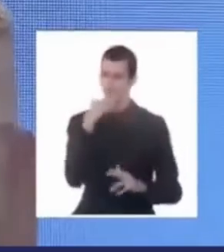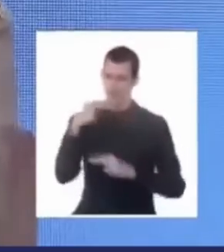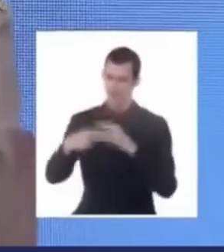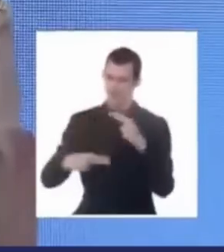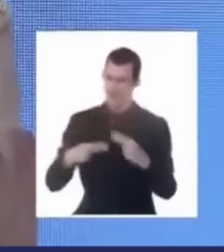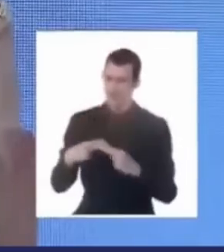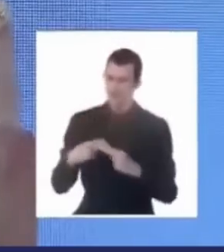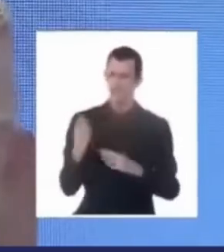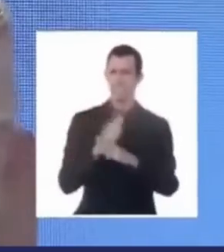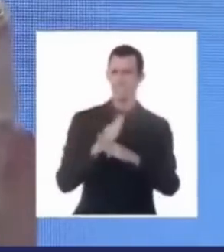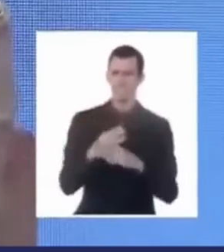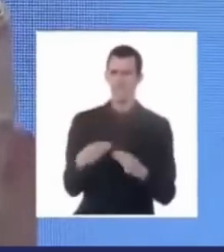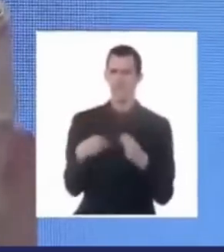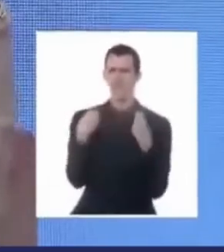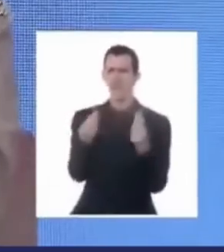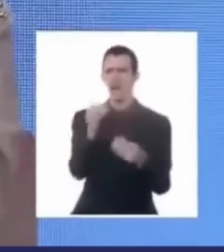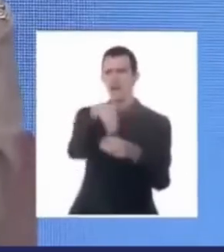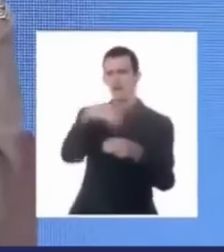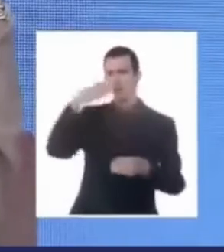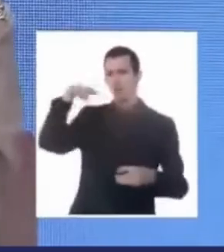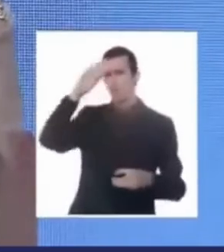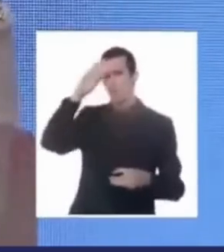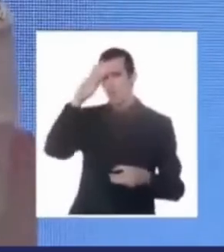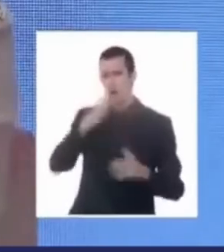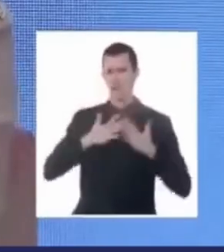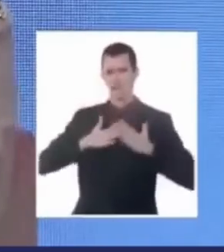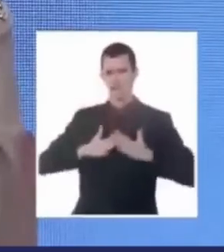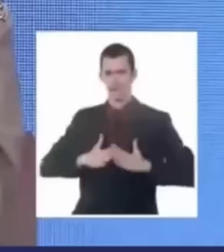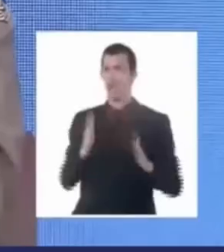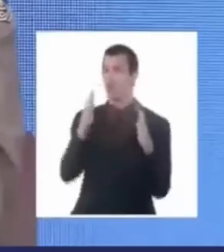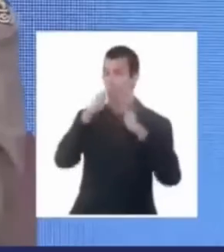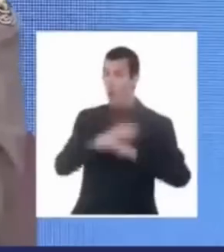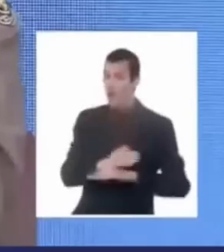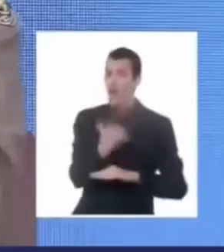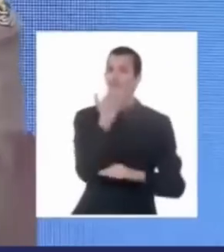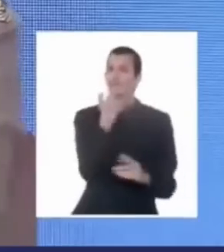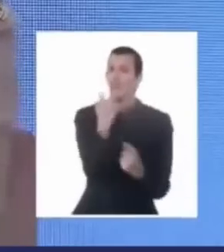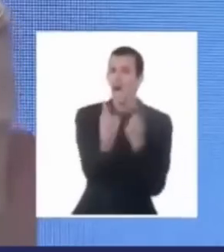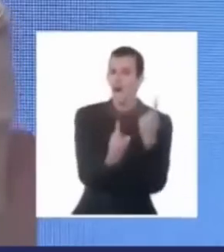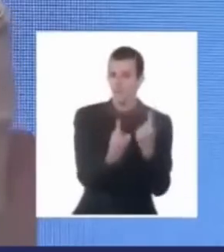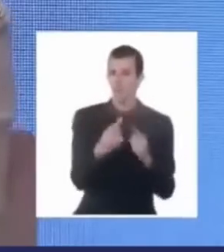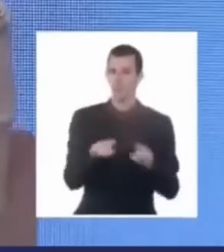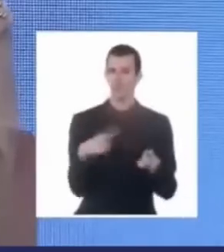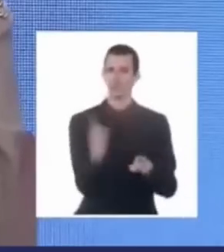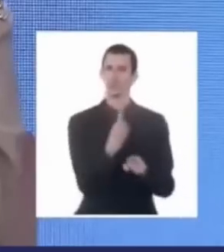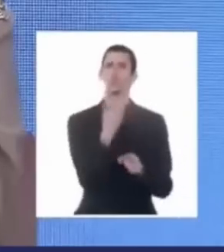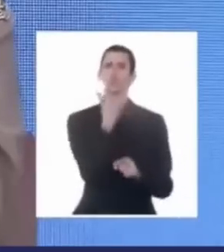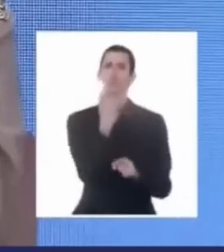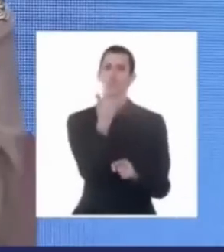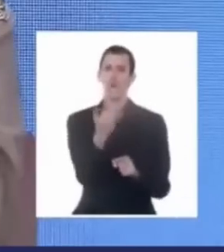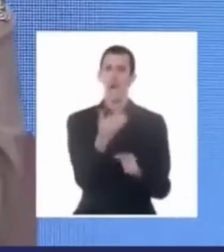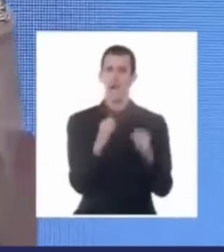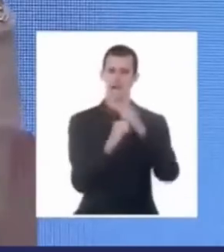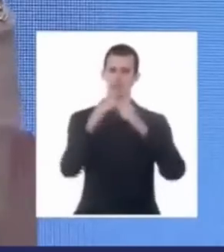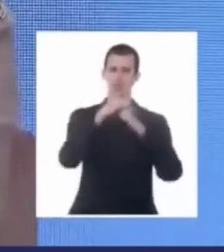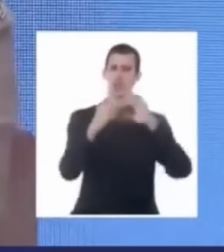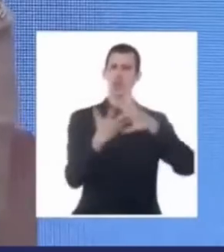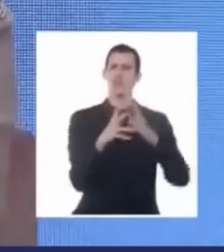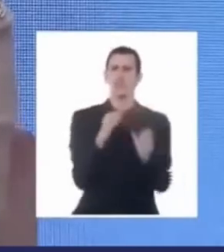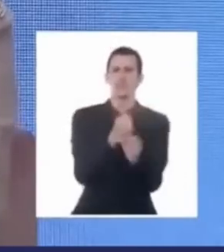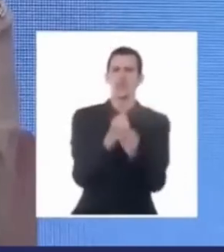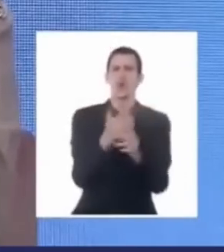para ello la policía cuenta con tres sistemas de trabajo el sistema de trabajo comunitario encabezado por el jefe sector